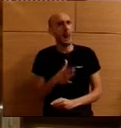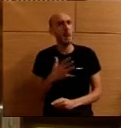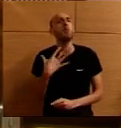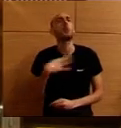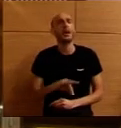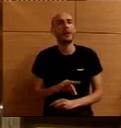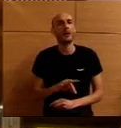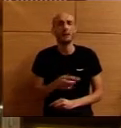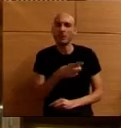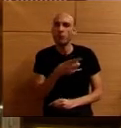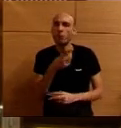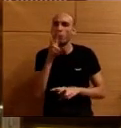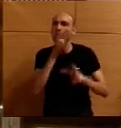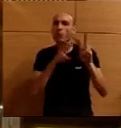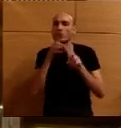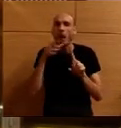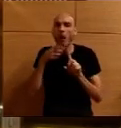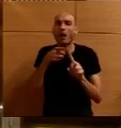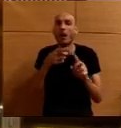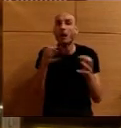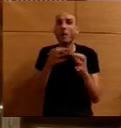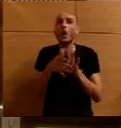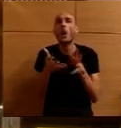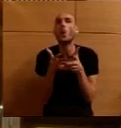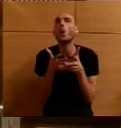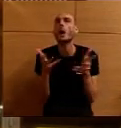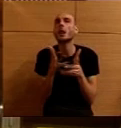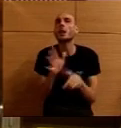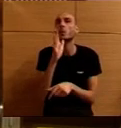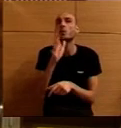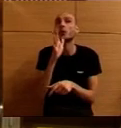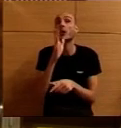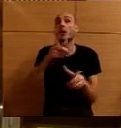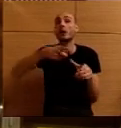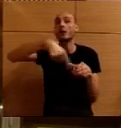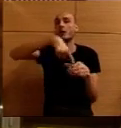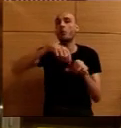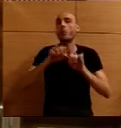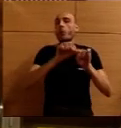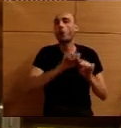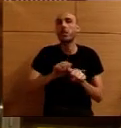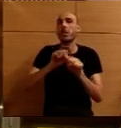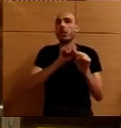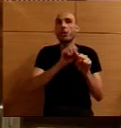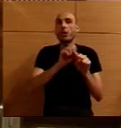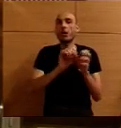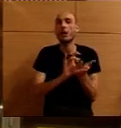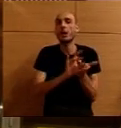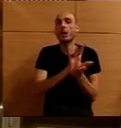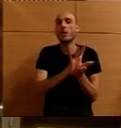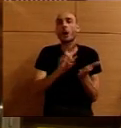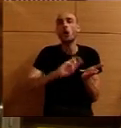busca és esta urgència no ben convocada de forma anticipada la provisió dels llocs de treball per després escollir els que se